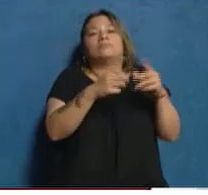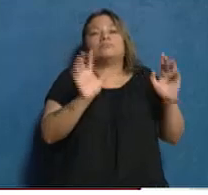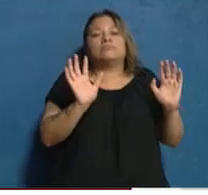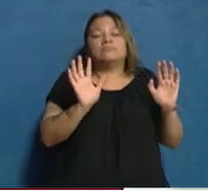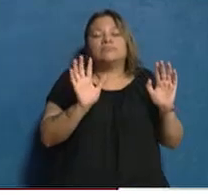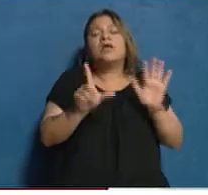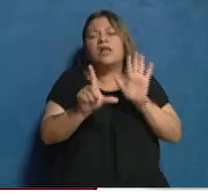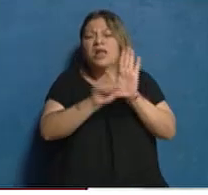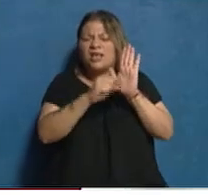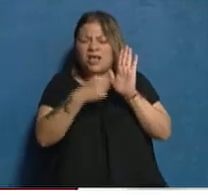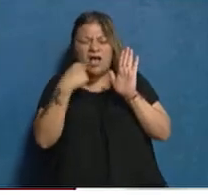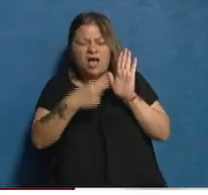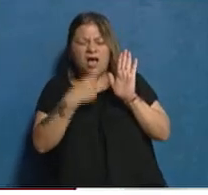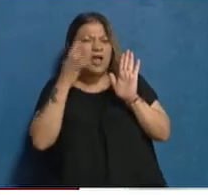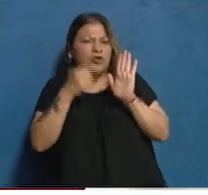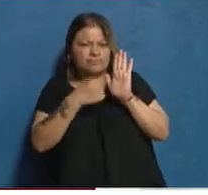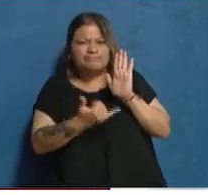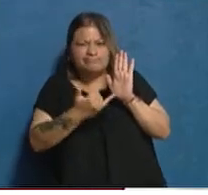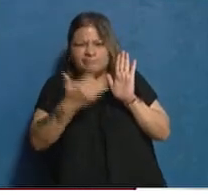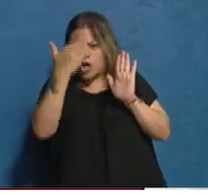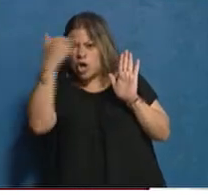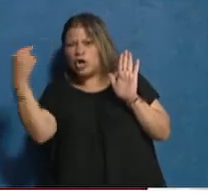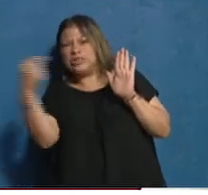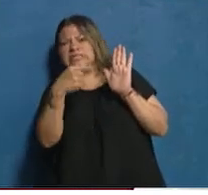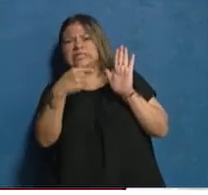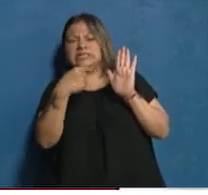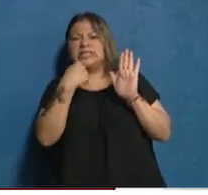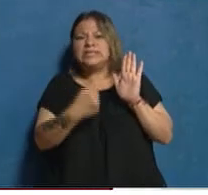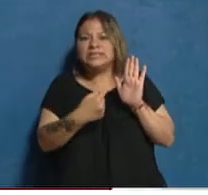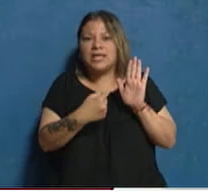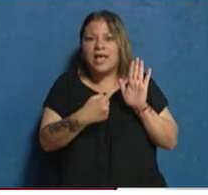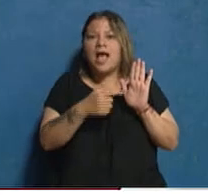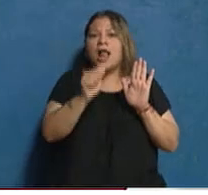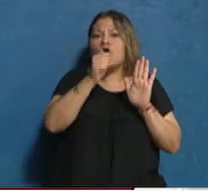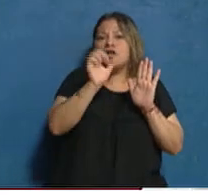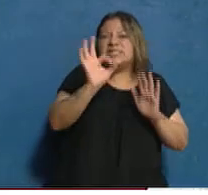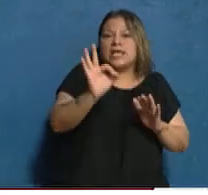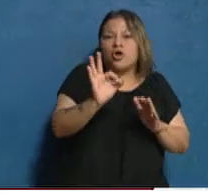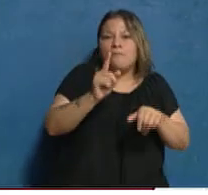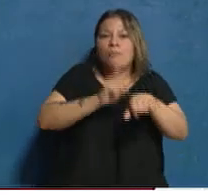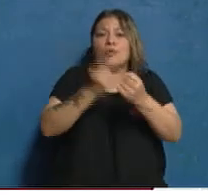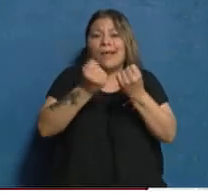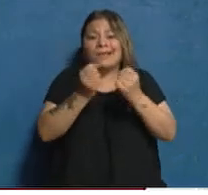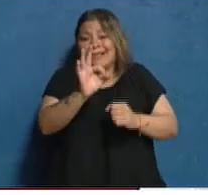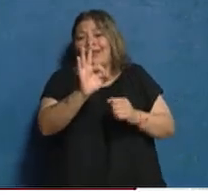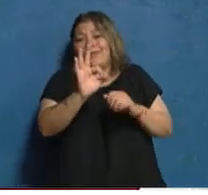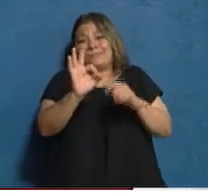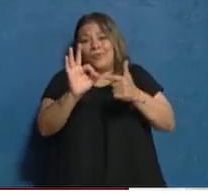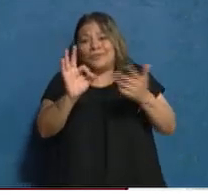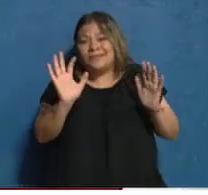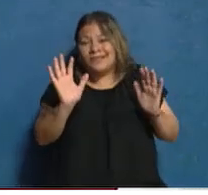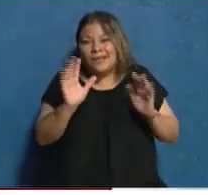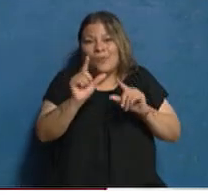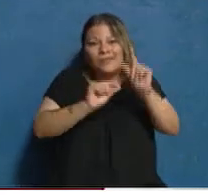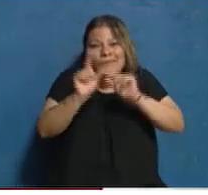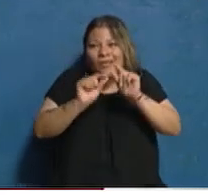un aspecto inconstitucional y que establece una tolerancia cero. Y el cero no existe porque esto se mide